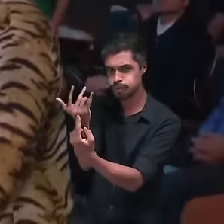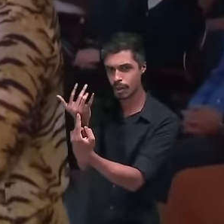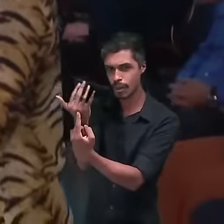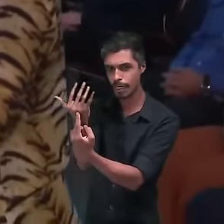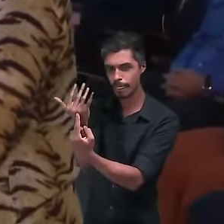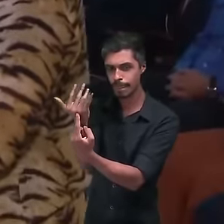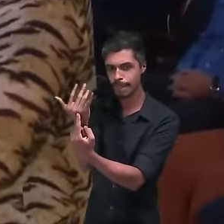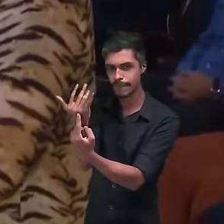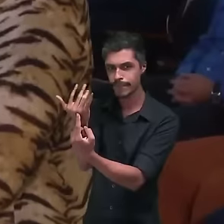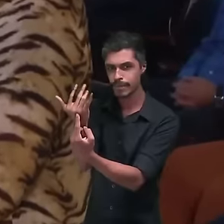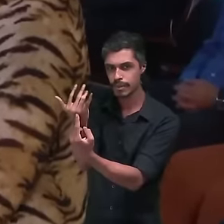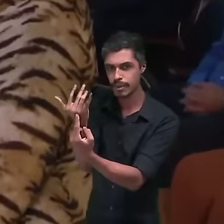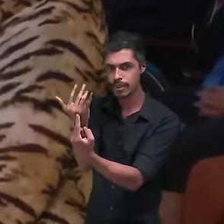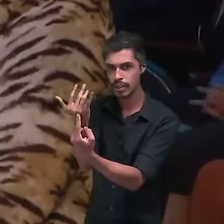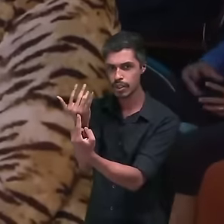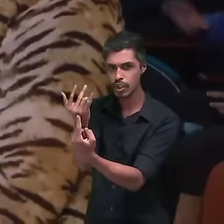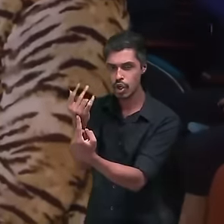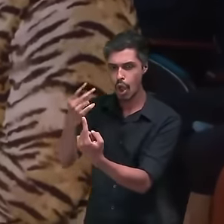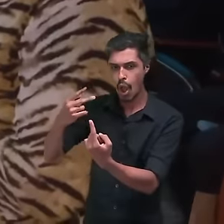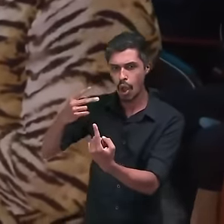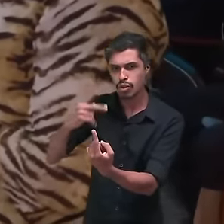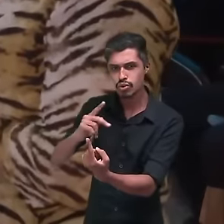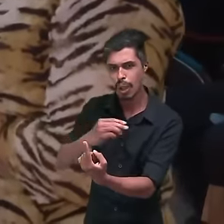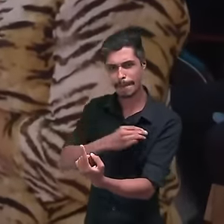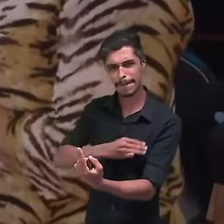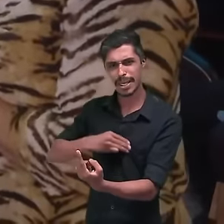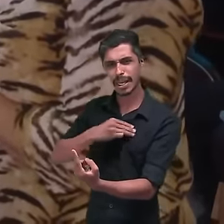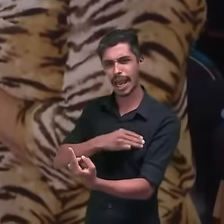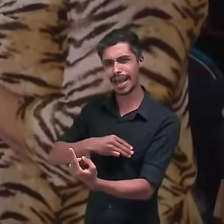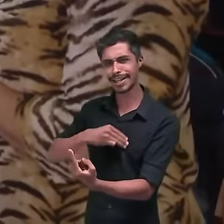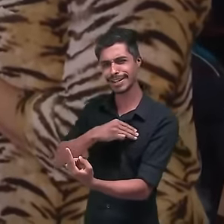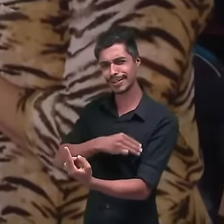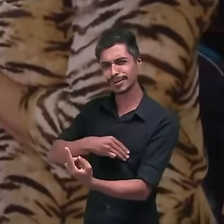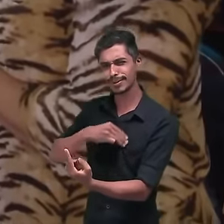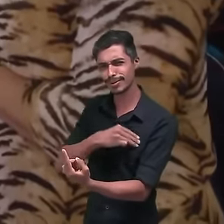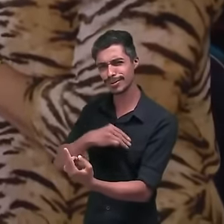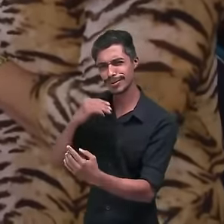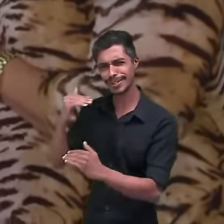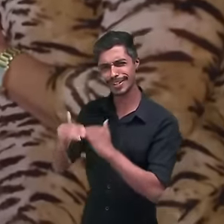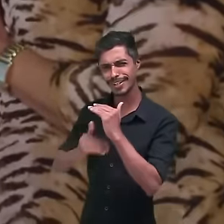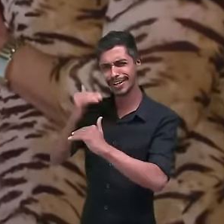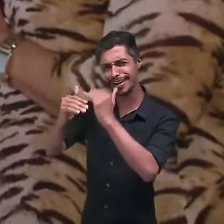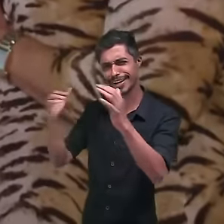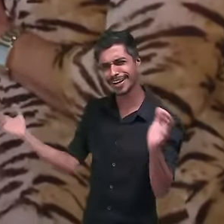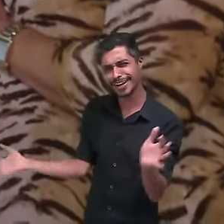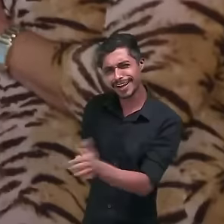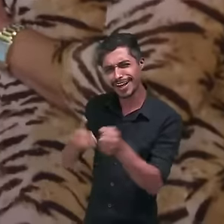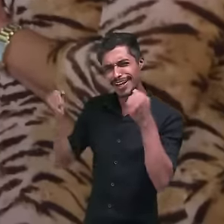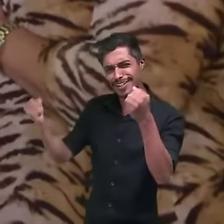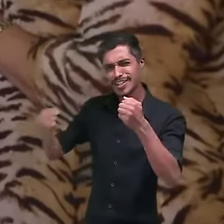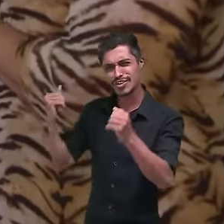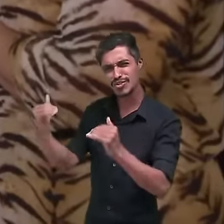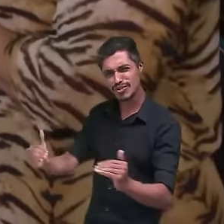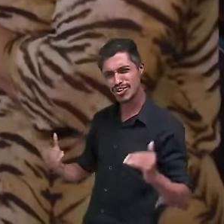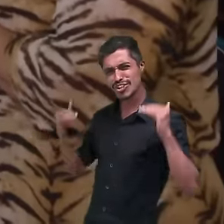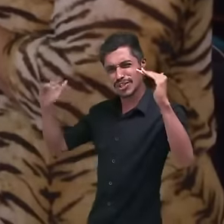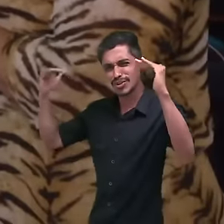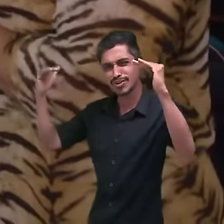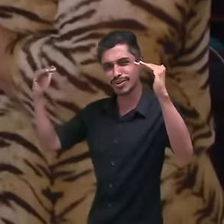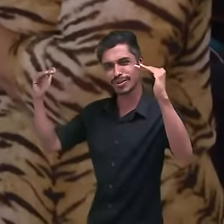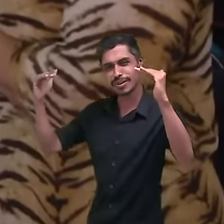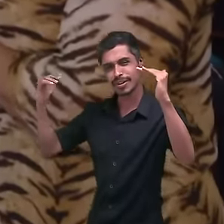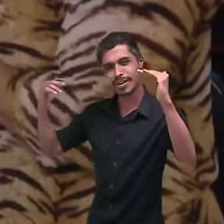Vi Dios activando tu ministerio de una forma tremenda, sobrenatural. Aleluya.